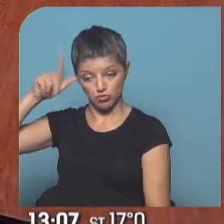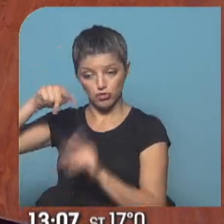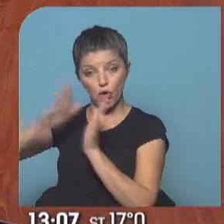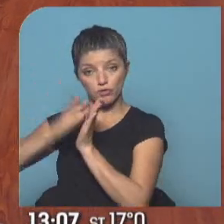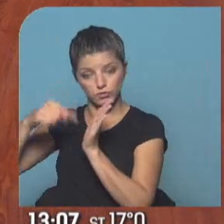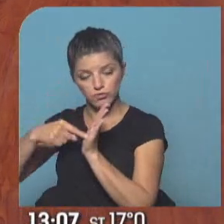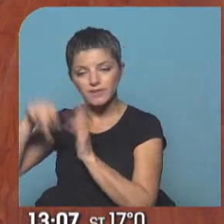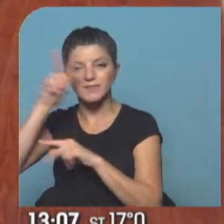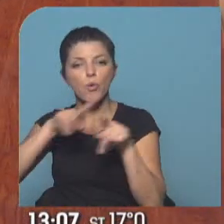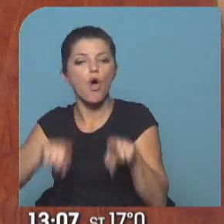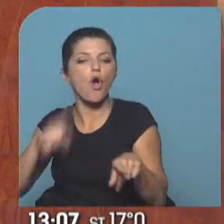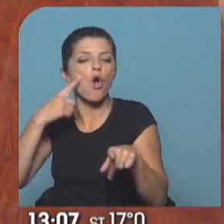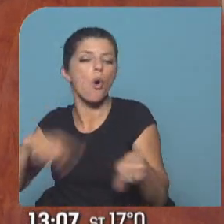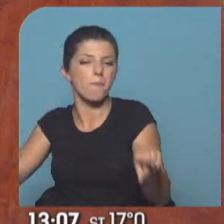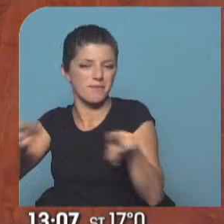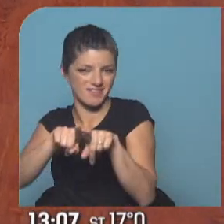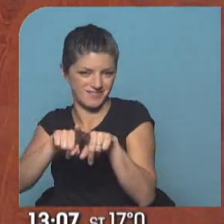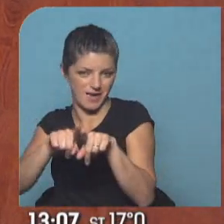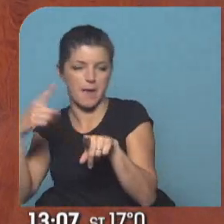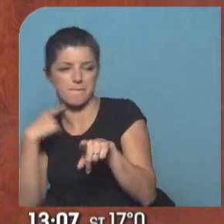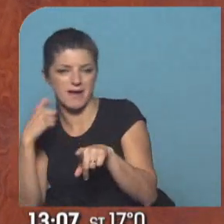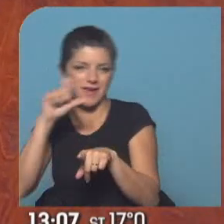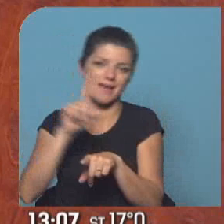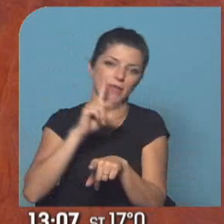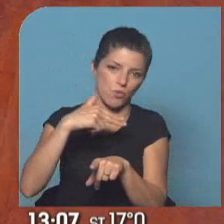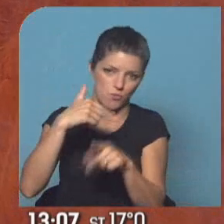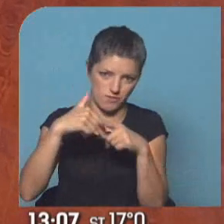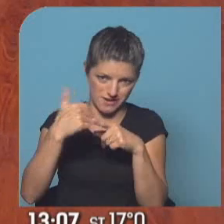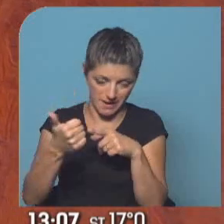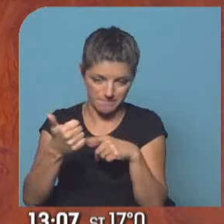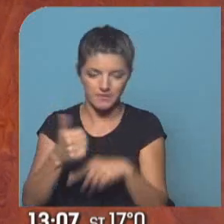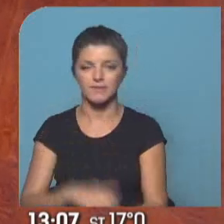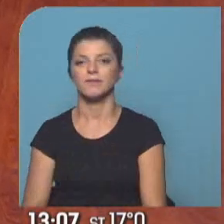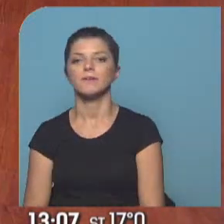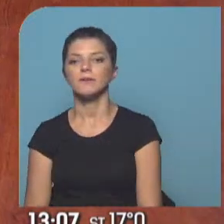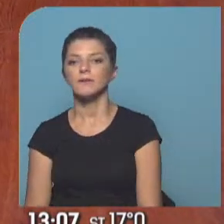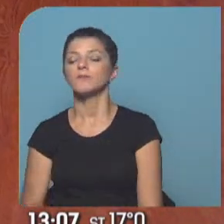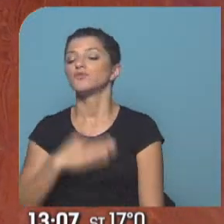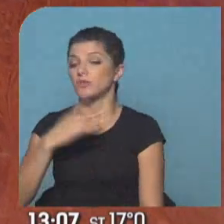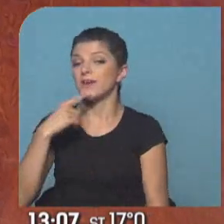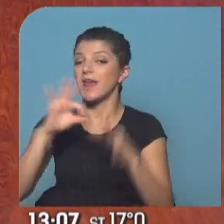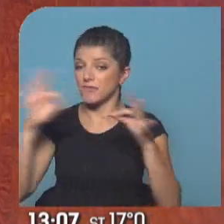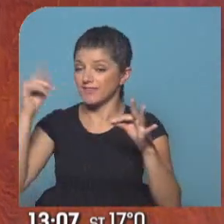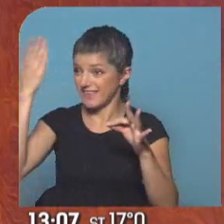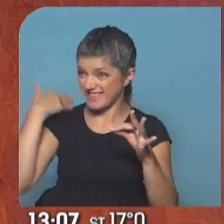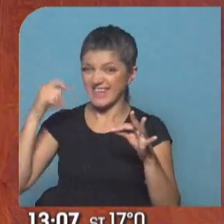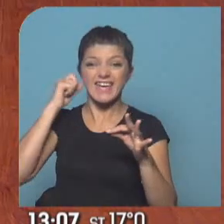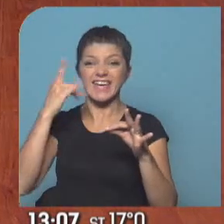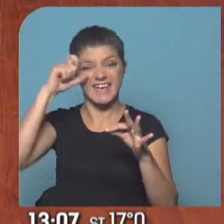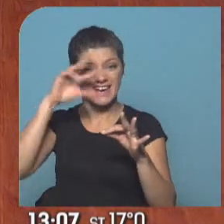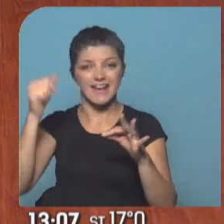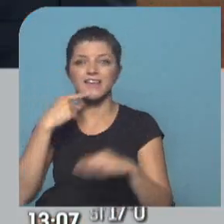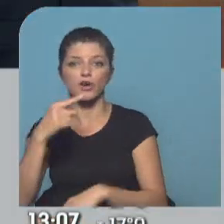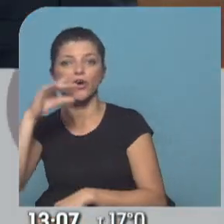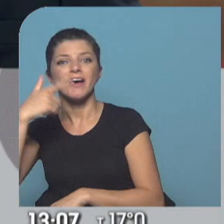una convivencia. Yo creo que no se logra. Es muy fuerte que yo dije la frase de Alfonso Guerra diciendo nos cepillamos